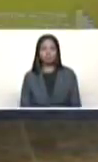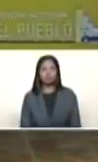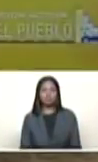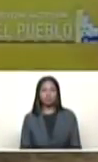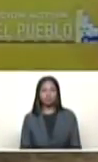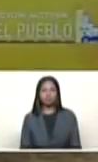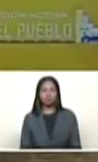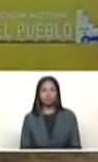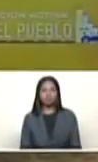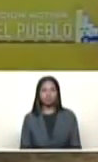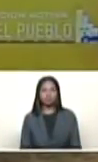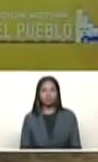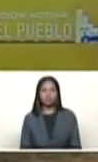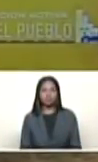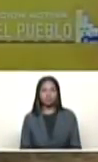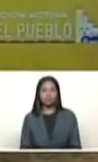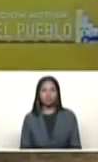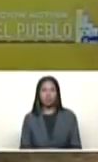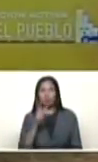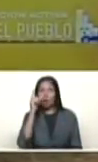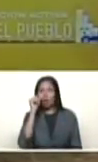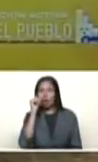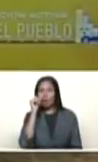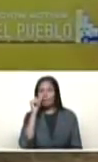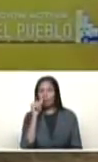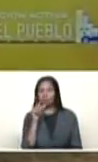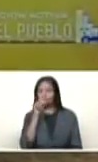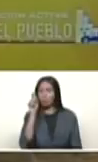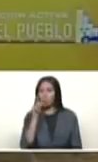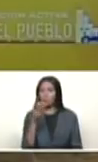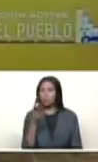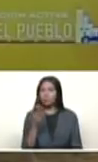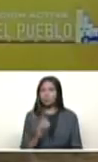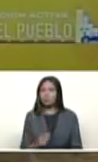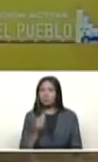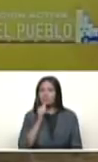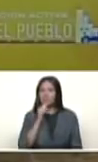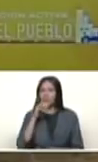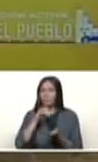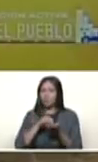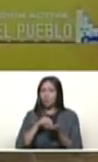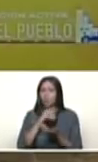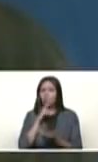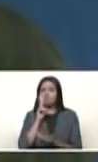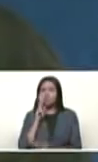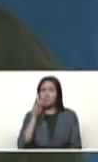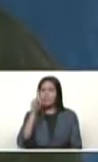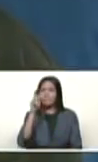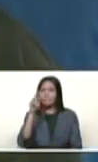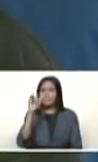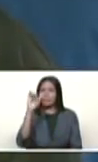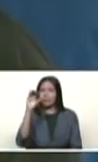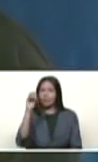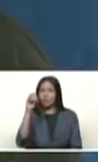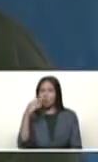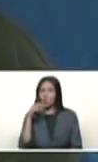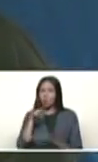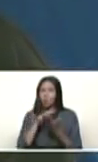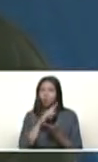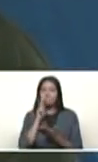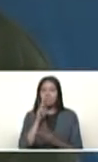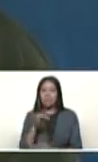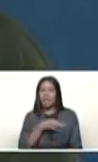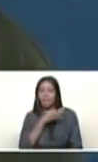Prisco. Mira, Prisco, una pregunta. Dígalo. ¿Quién te puso el nombre Prisco? Ese es un nombre que viene de